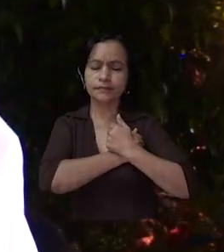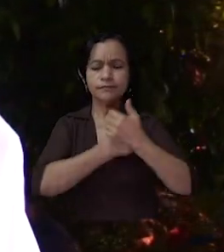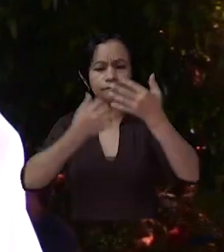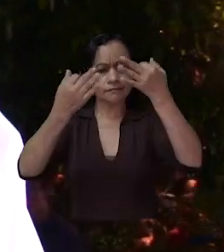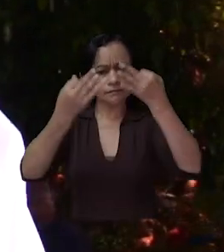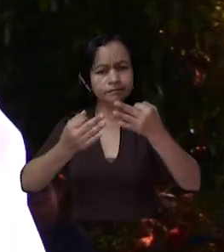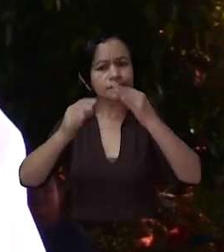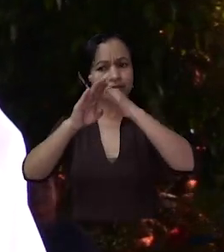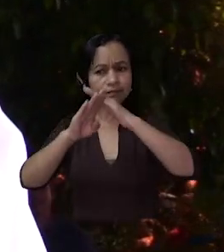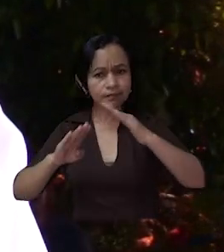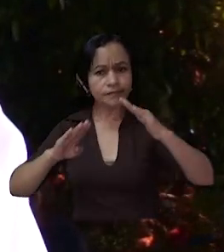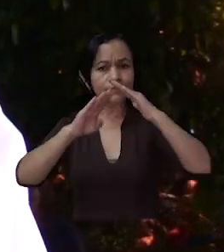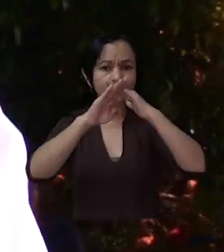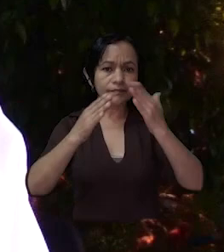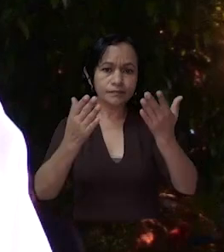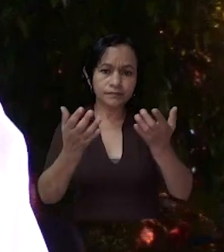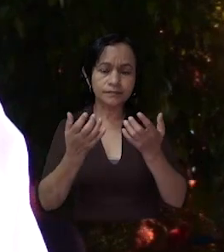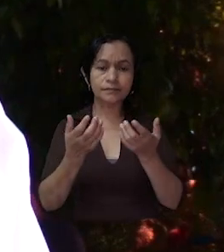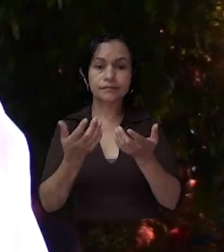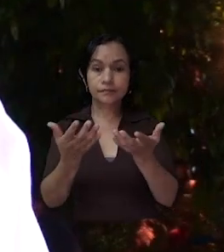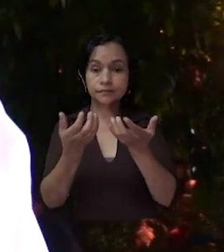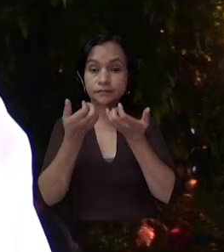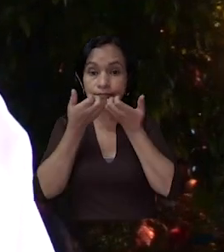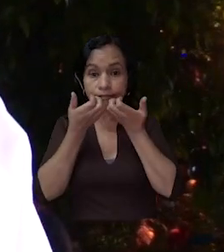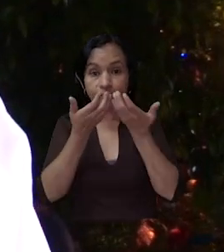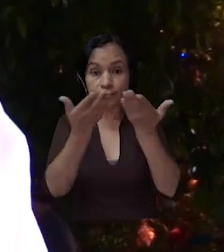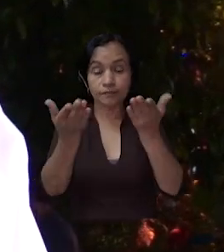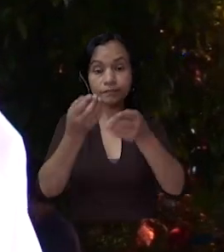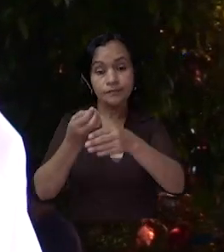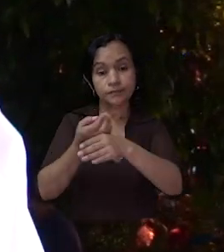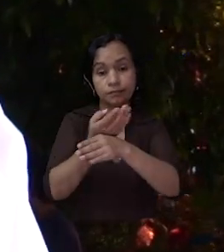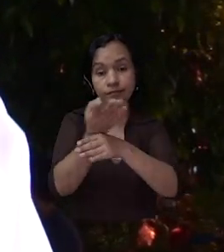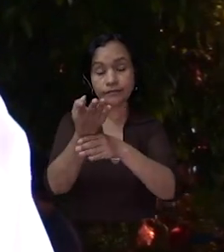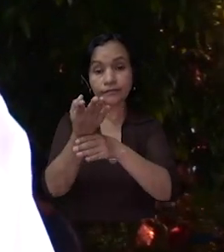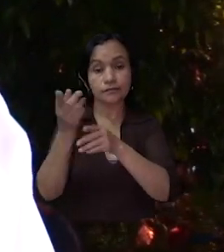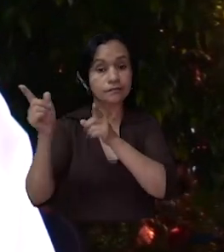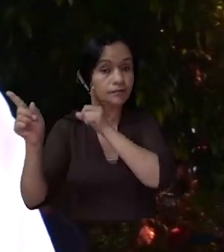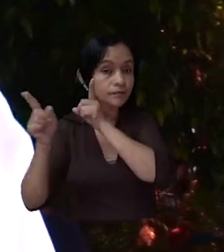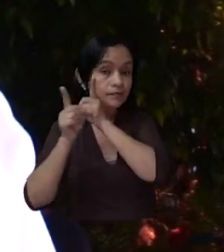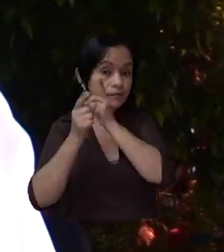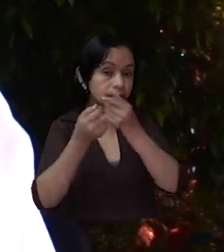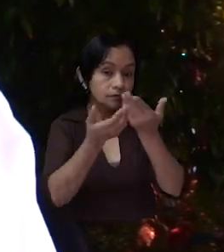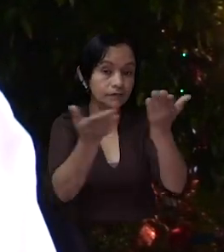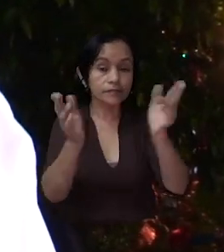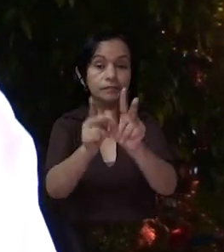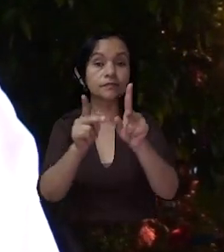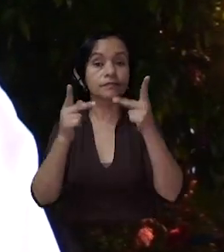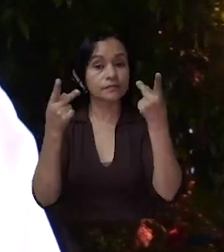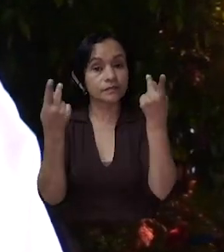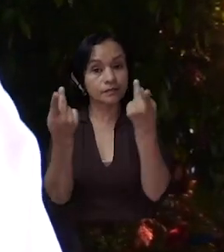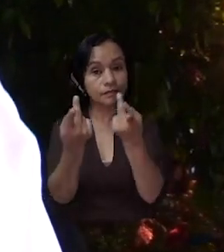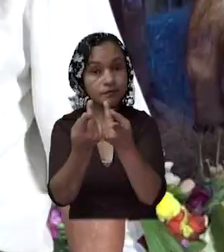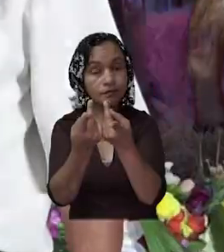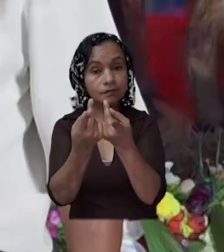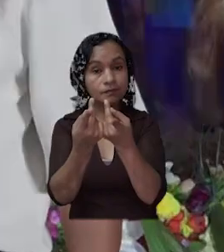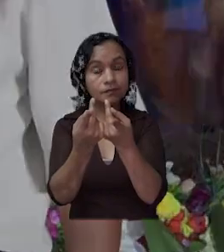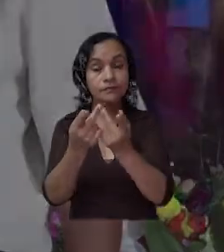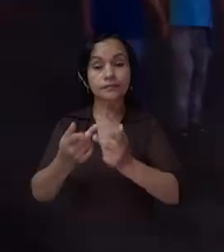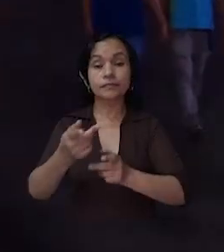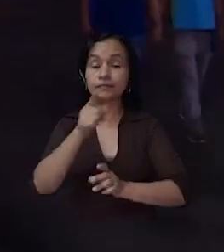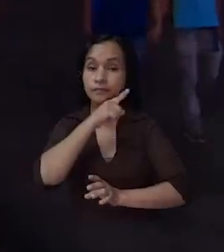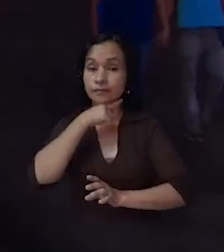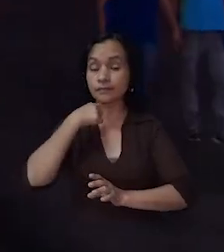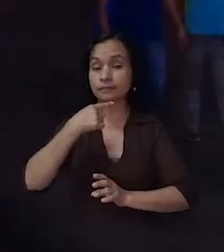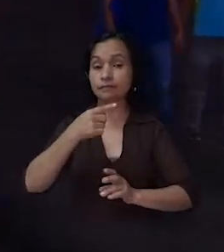tranquilidad. Queremos enviar un mensaje a nuestro pueblo con el